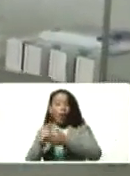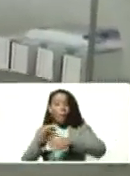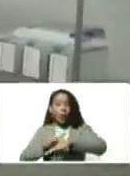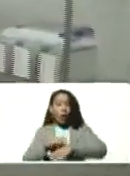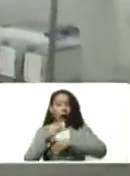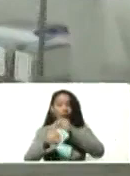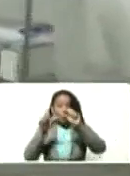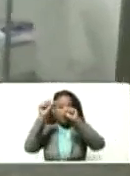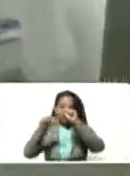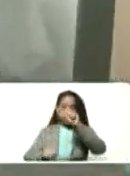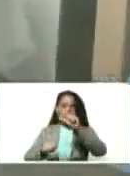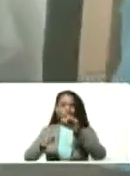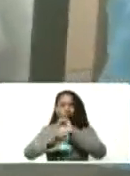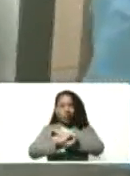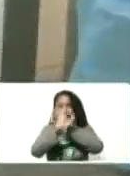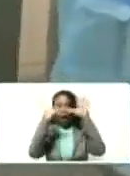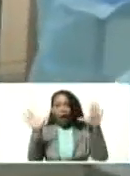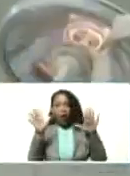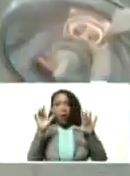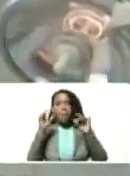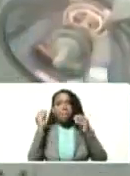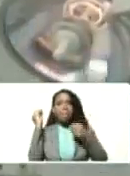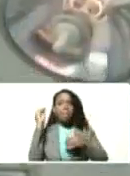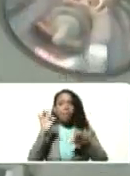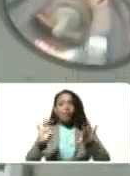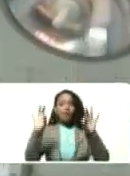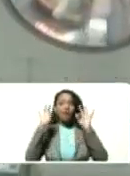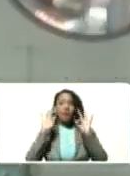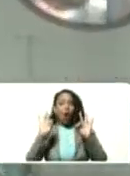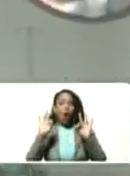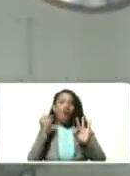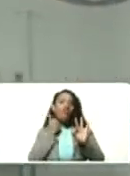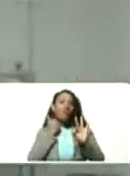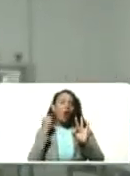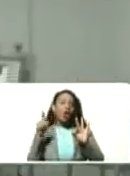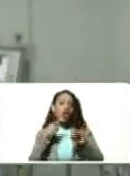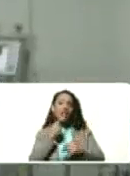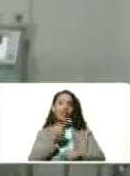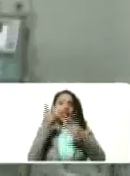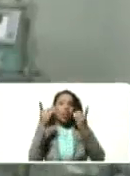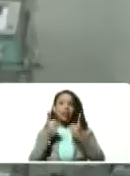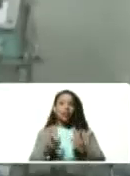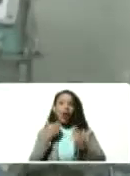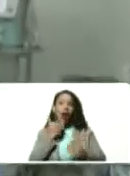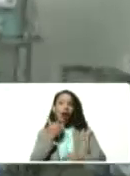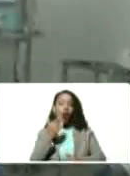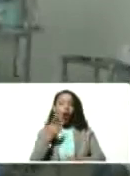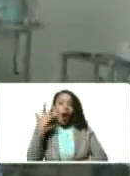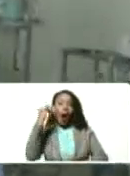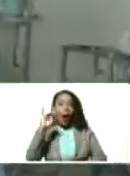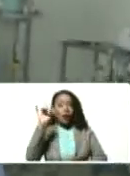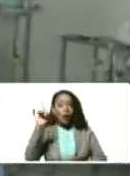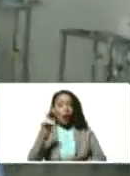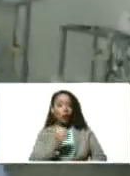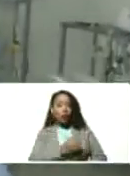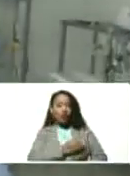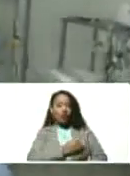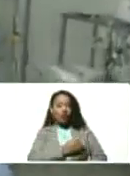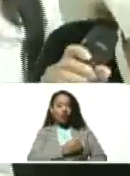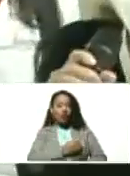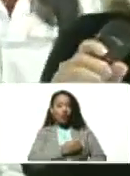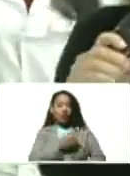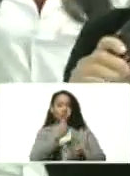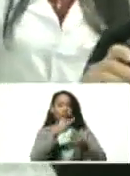un diagnóstico certero y más específico en las patologías cuando ellos así lo decidan. Contamos con un mamógrafo, un